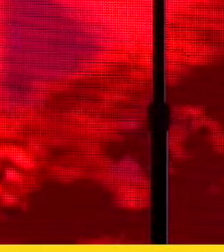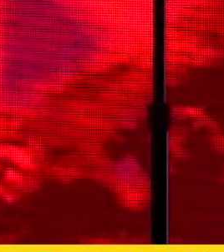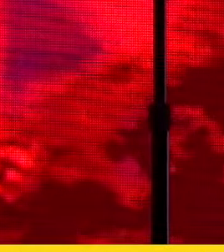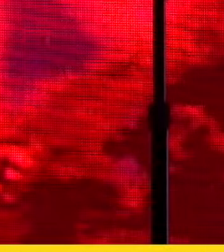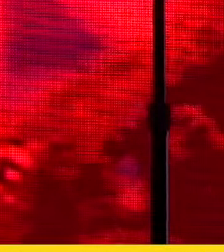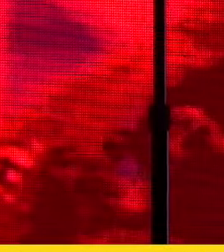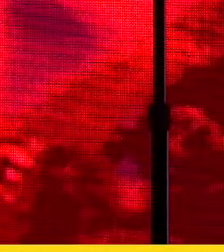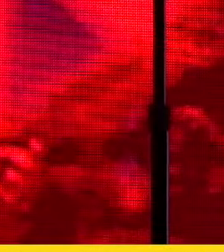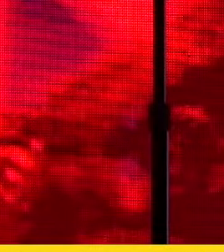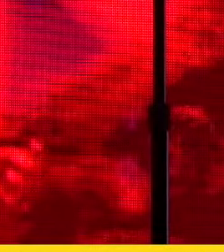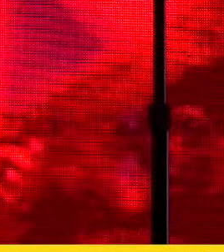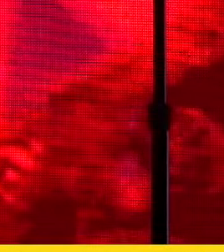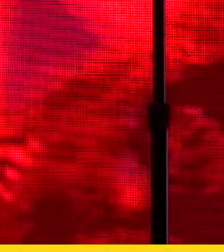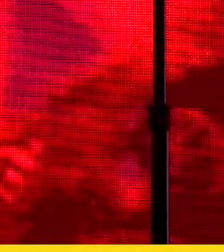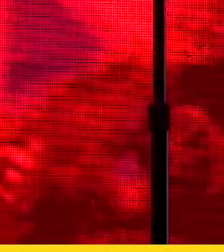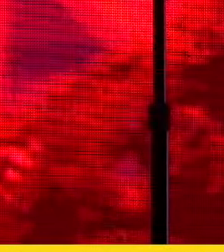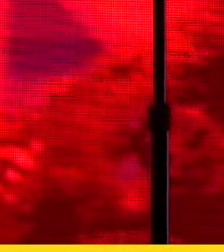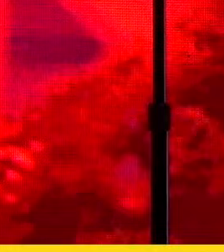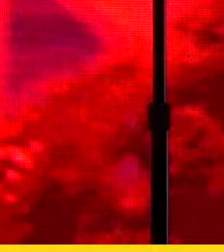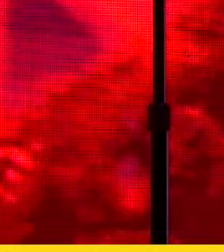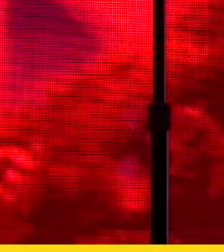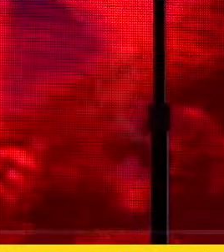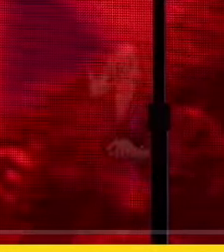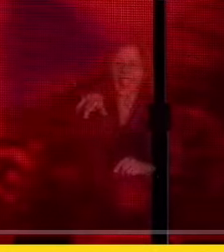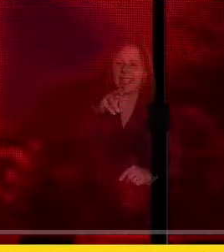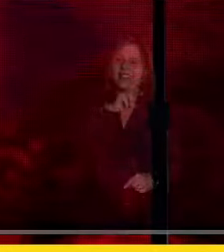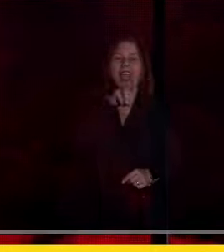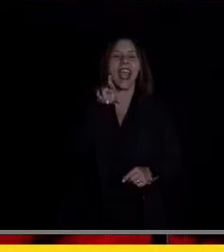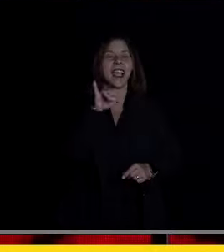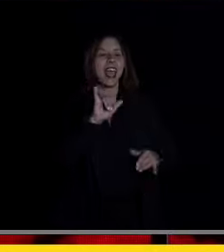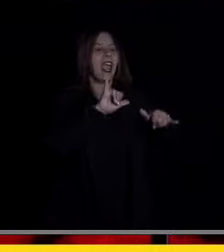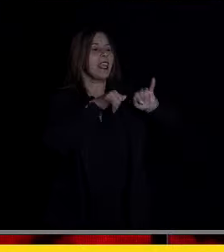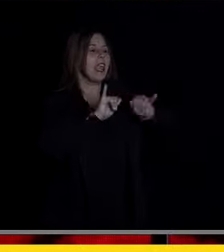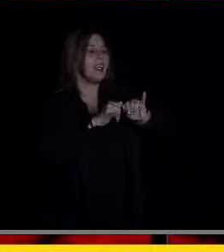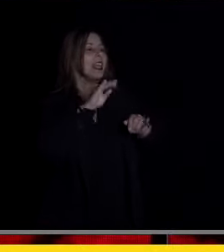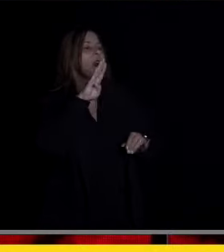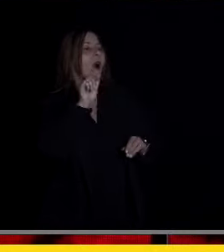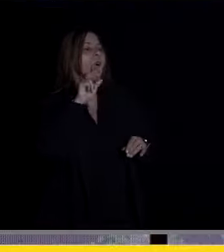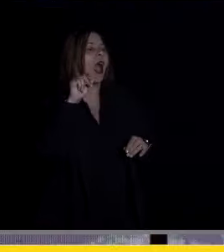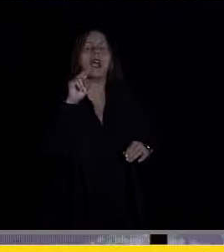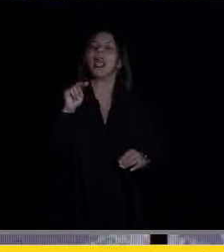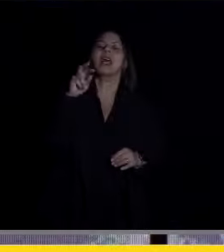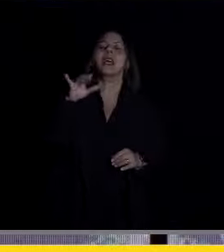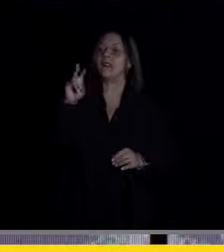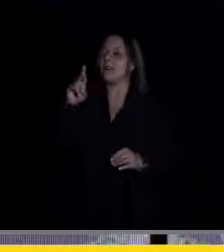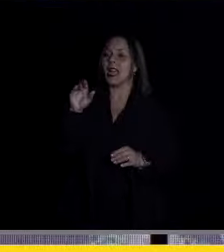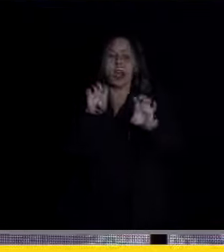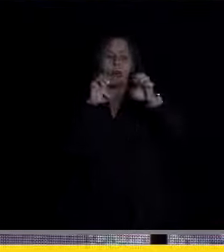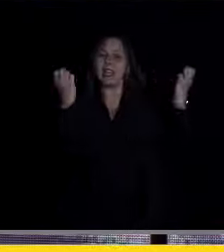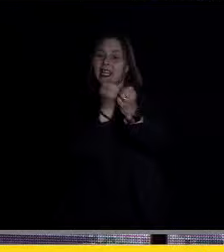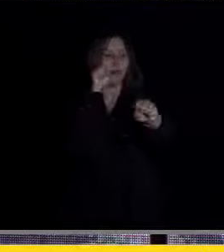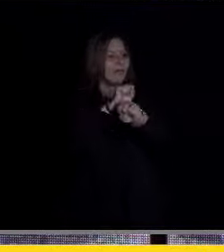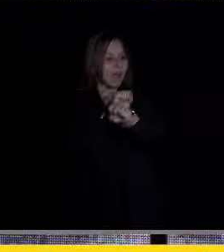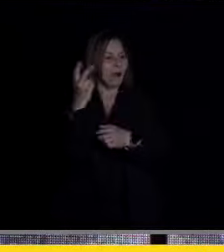Vamos a mencionar a esos dos amigos, a Jerry Díaz y al ingeniero José Joaquín Rivera, con su equipo de trabajo